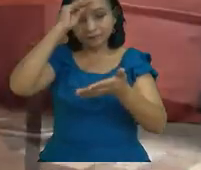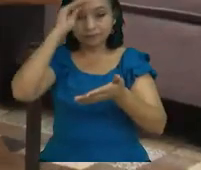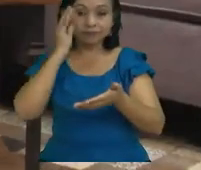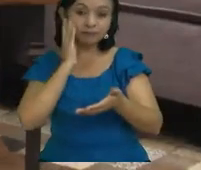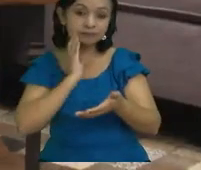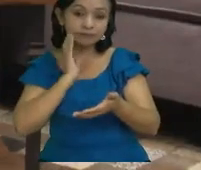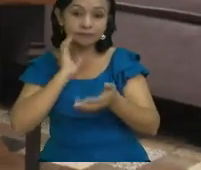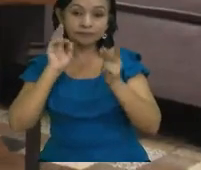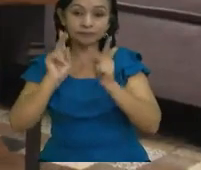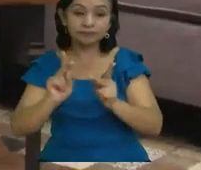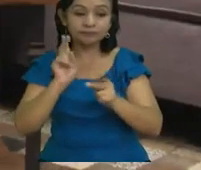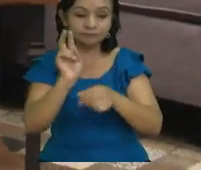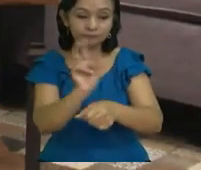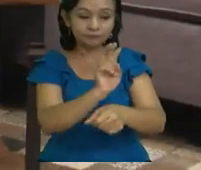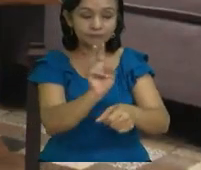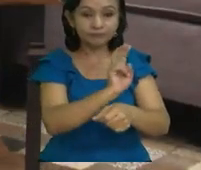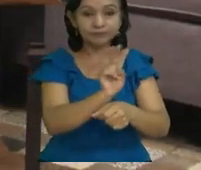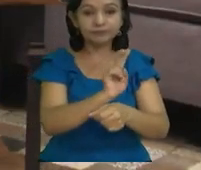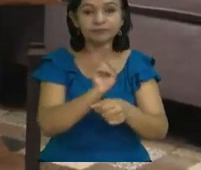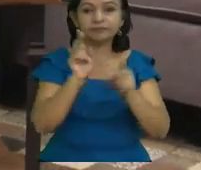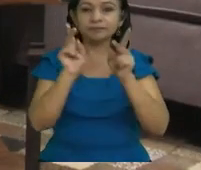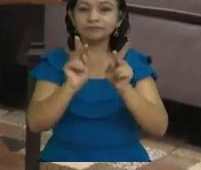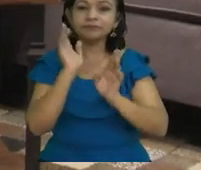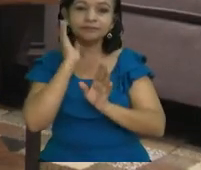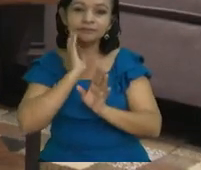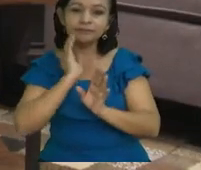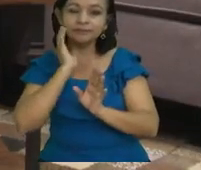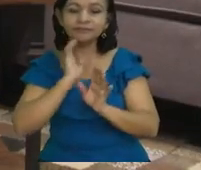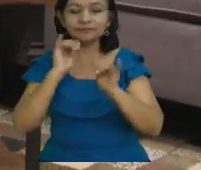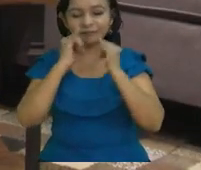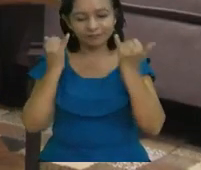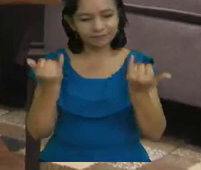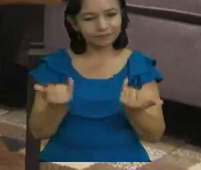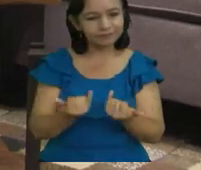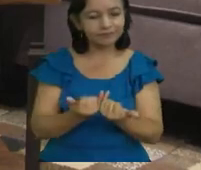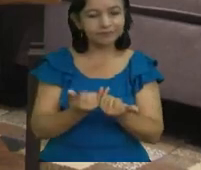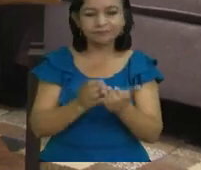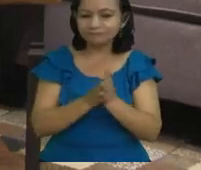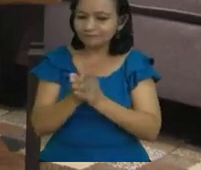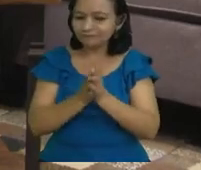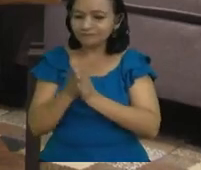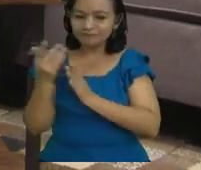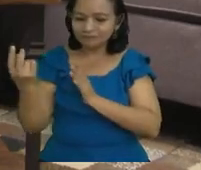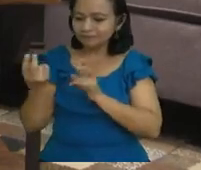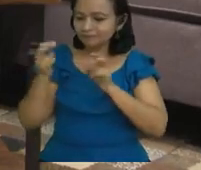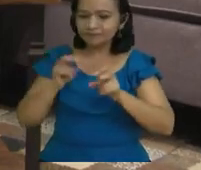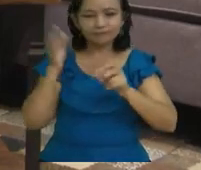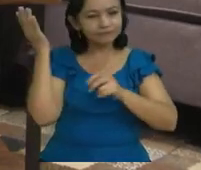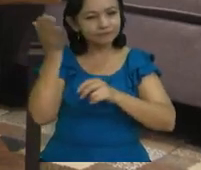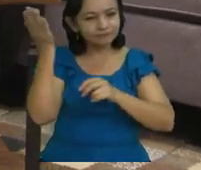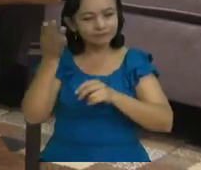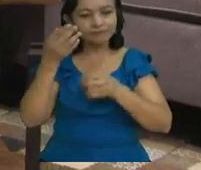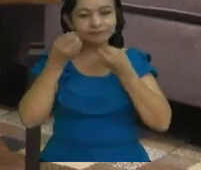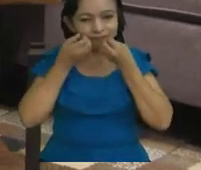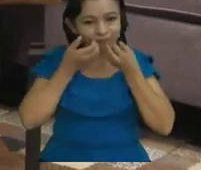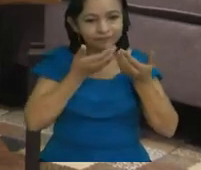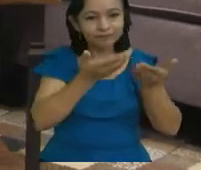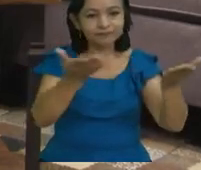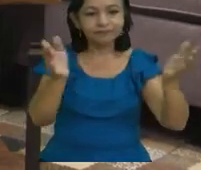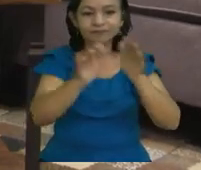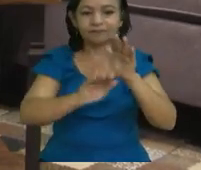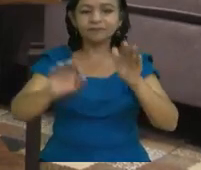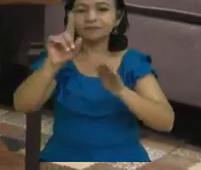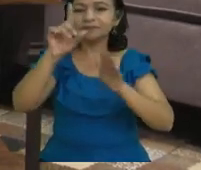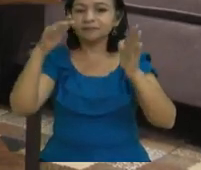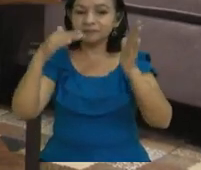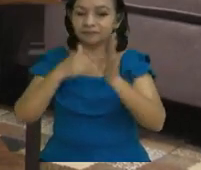Entonces, cada que viene un experto internacional, okay, lo aprovechamos y va a videoconferencia. Ya te capacita a más de